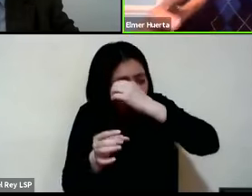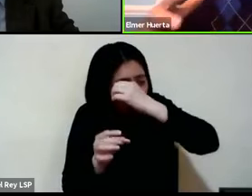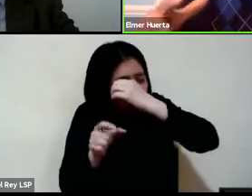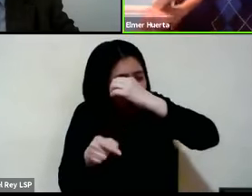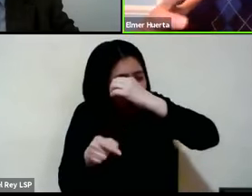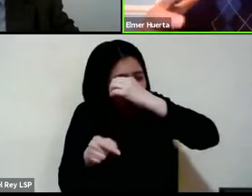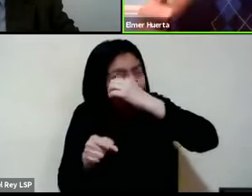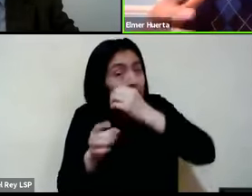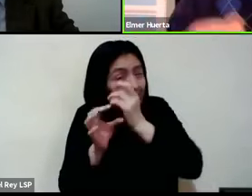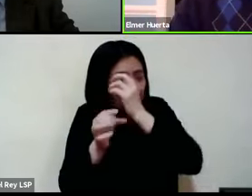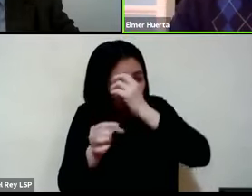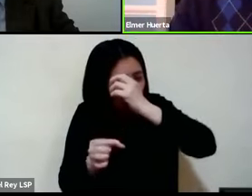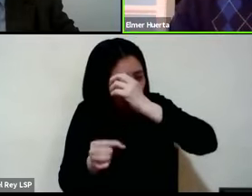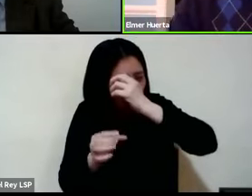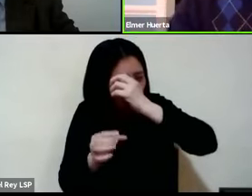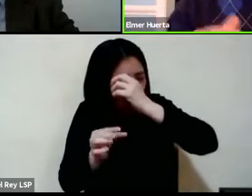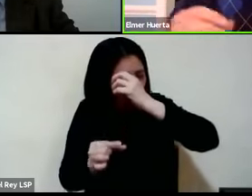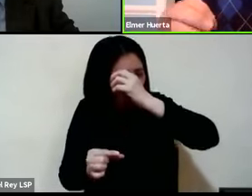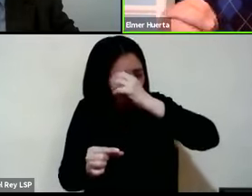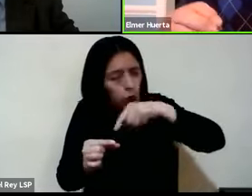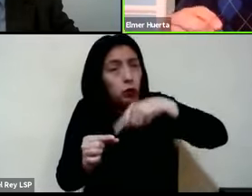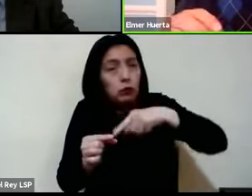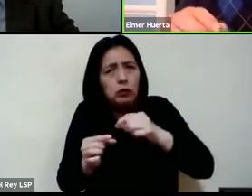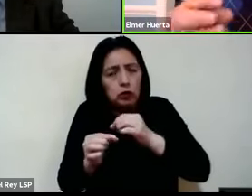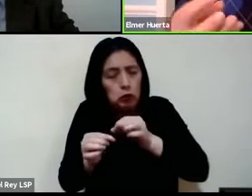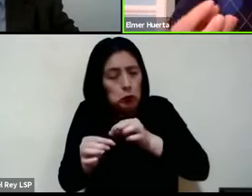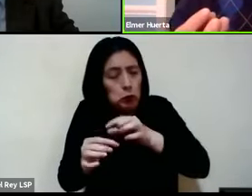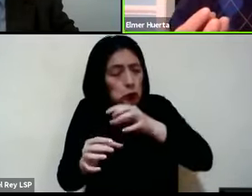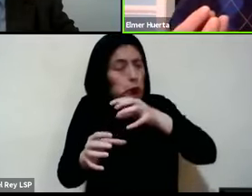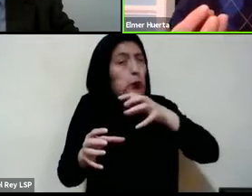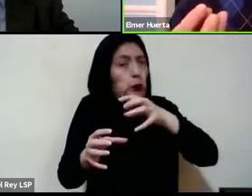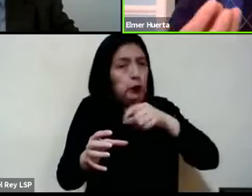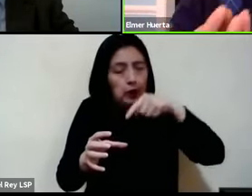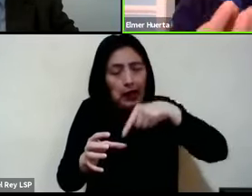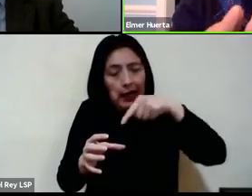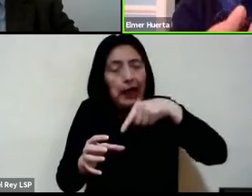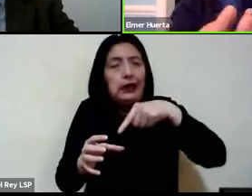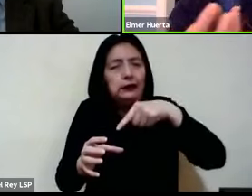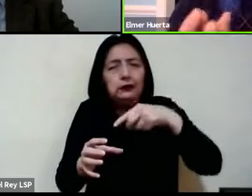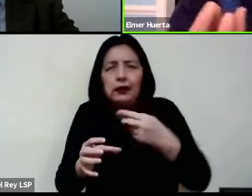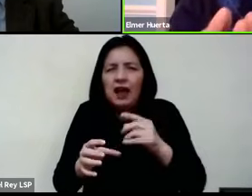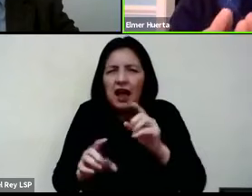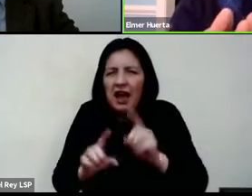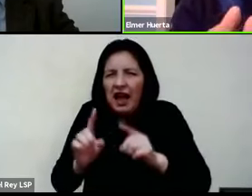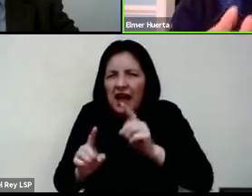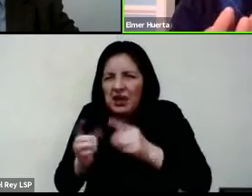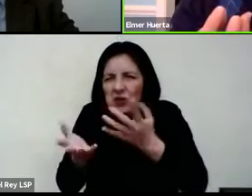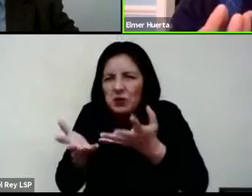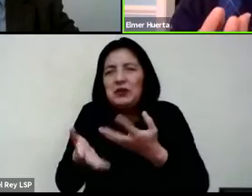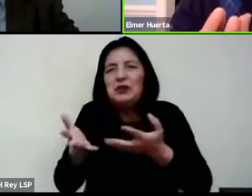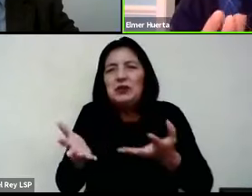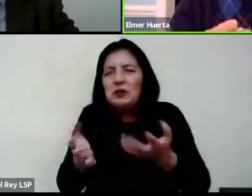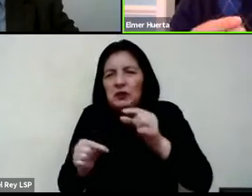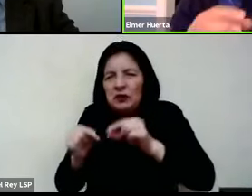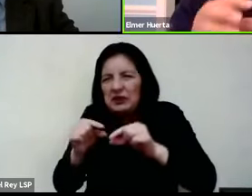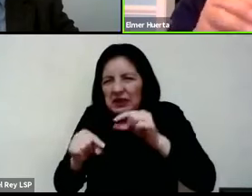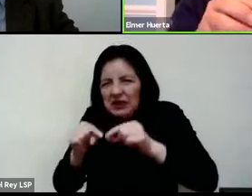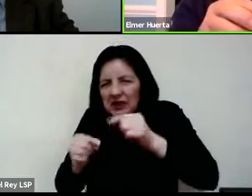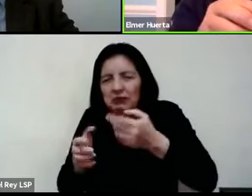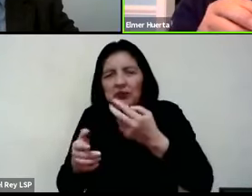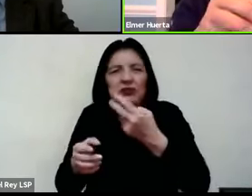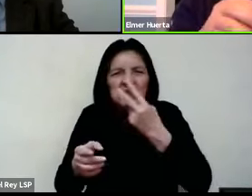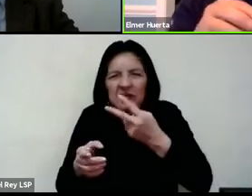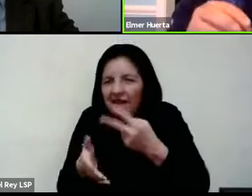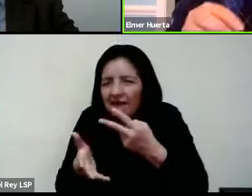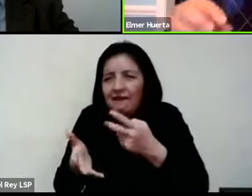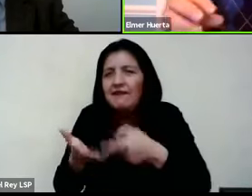a un gran aumento, a una gran magnificación, algunos de sus elementos químicos moleculares